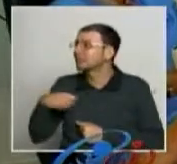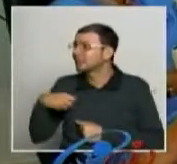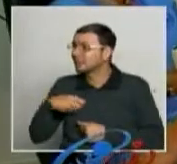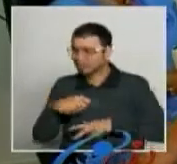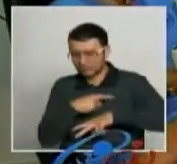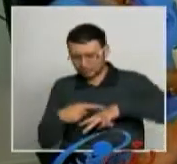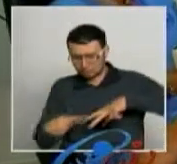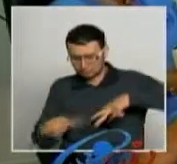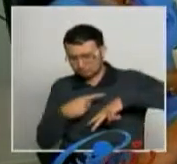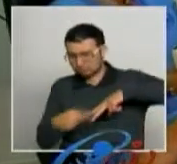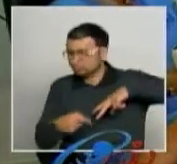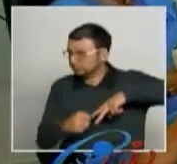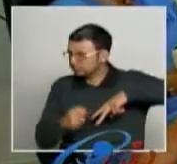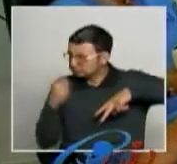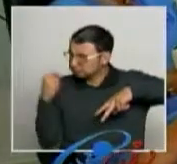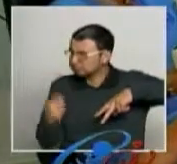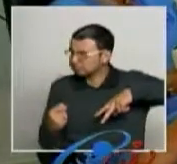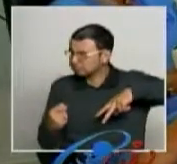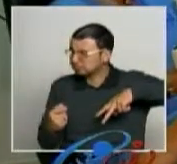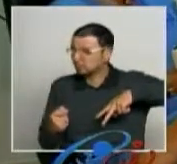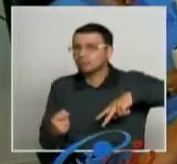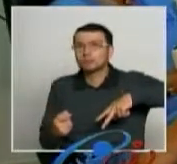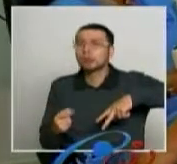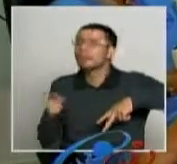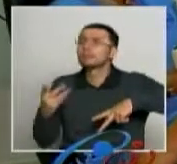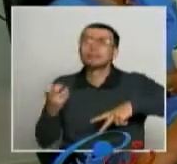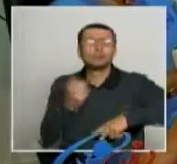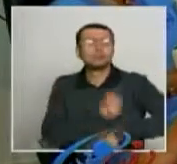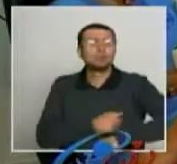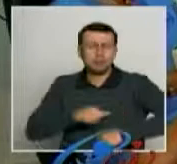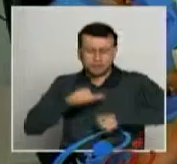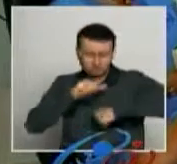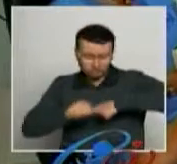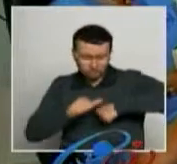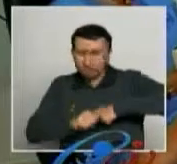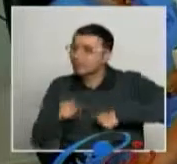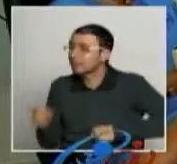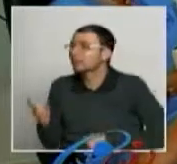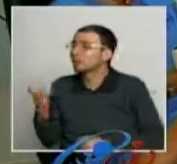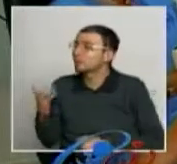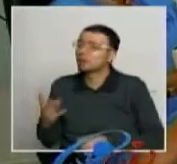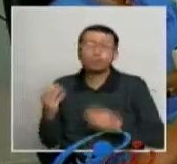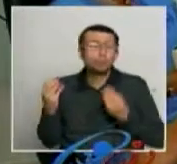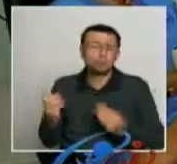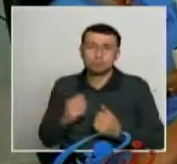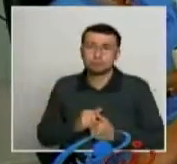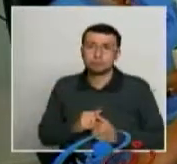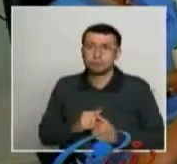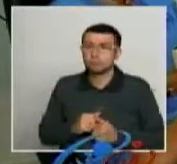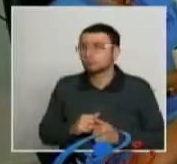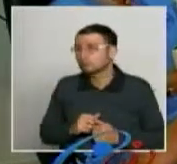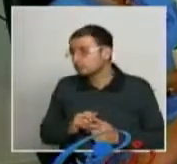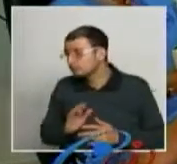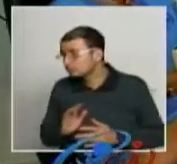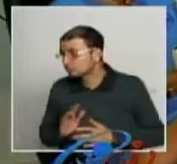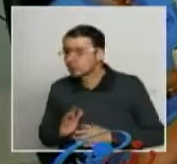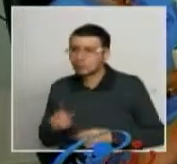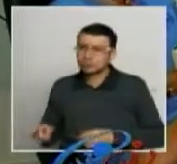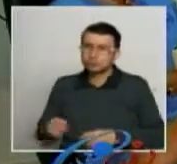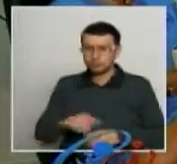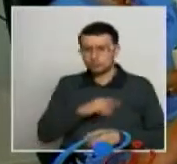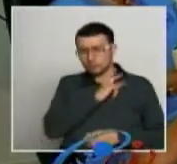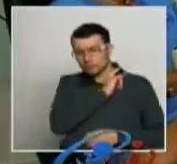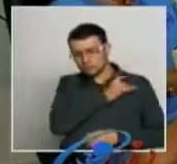muy gruesas. Entonces yo quiero que el doctor le opere esas piernas porque le están doliendo mucho. Uno les hace muchas veces el